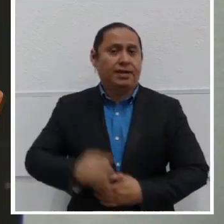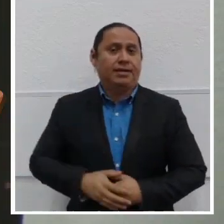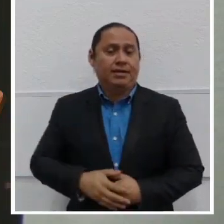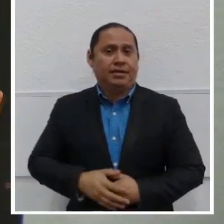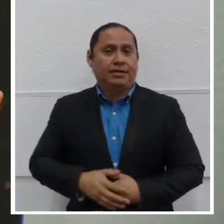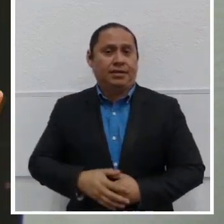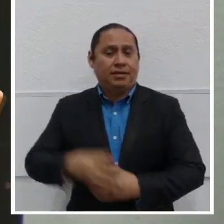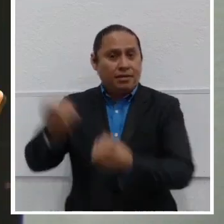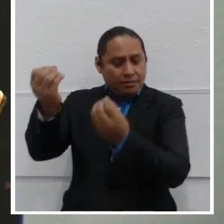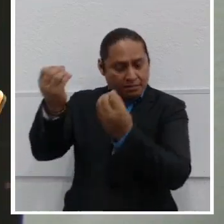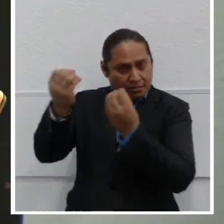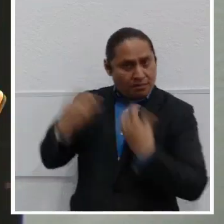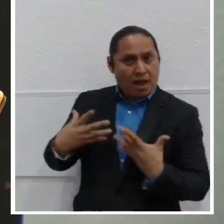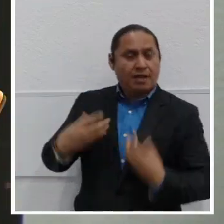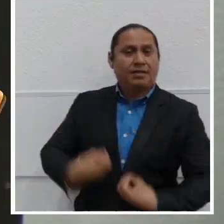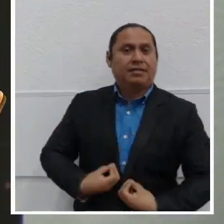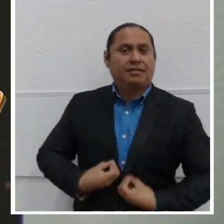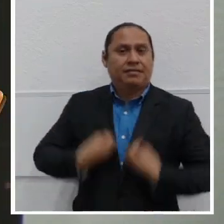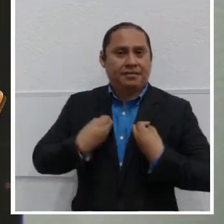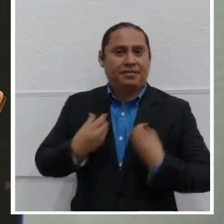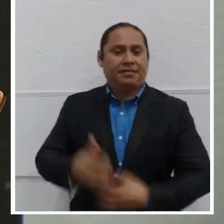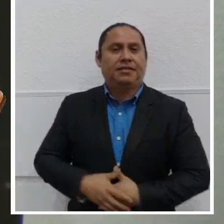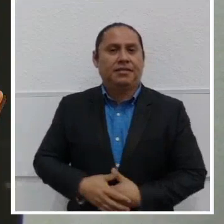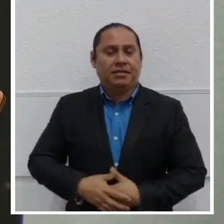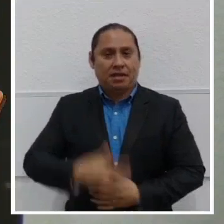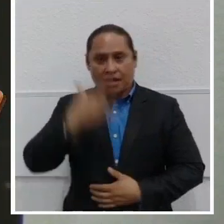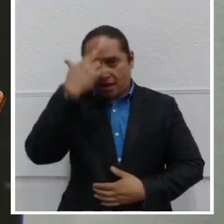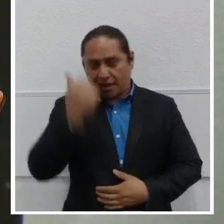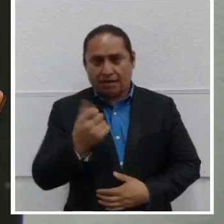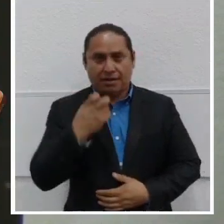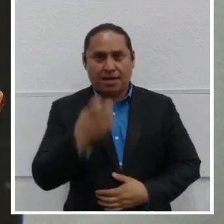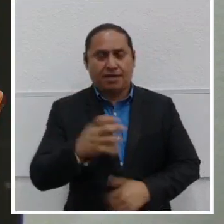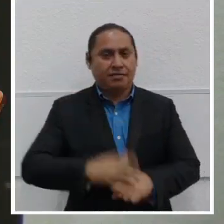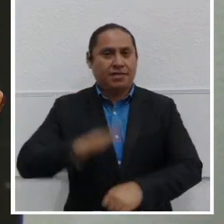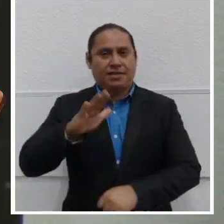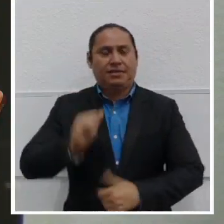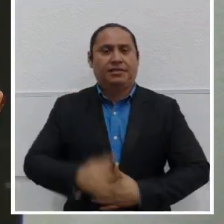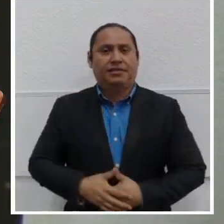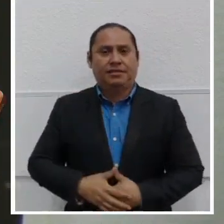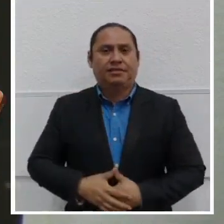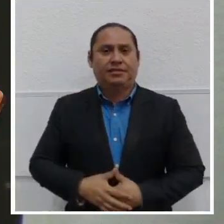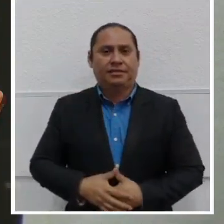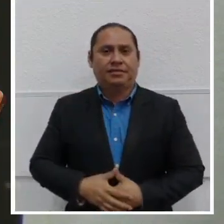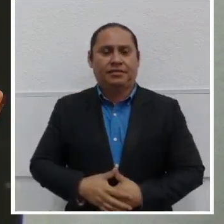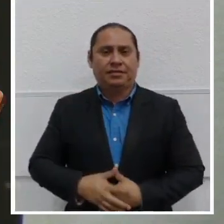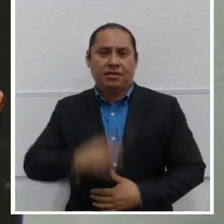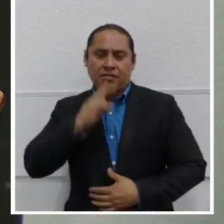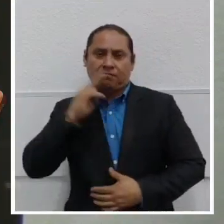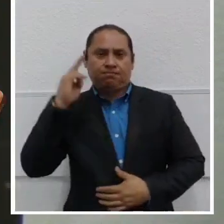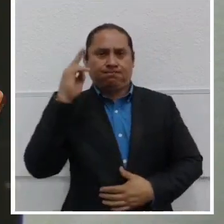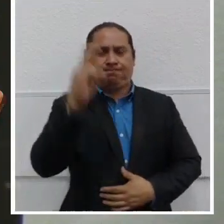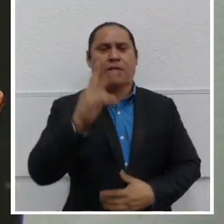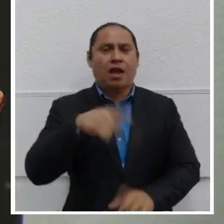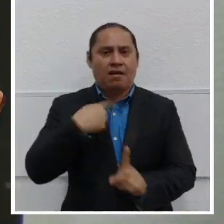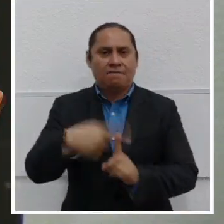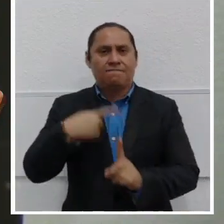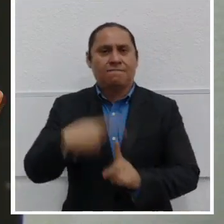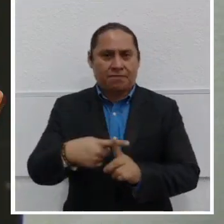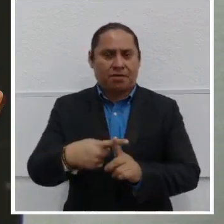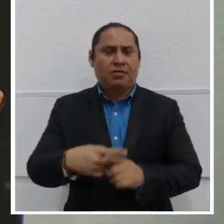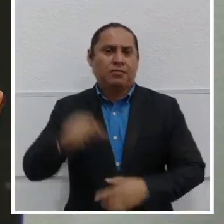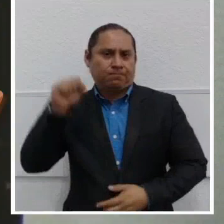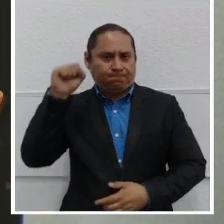el don de recibir la vida por esas razones y mucho más me pronuncio a favor de la vida y